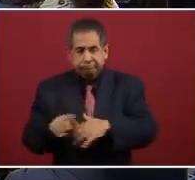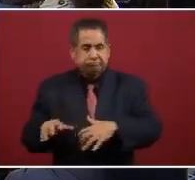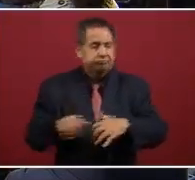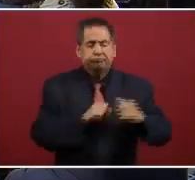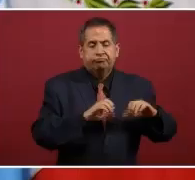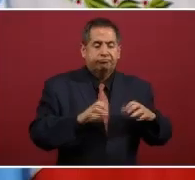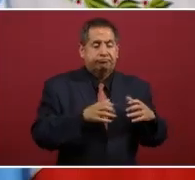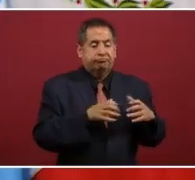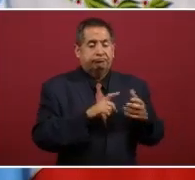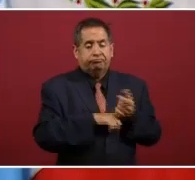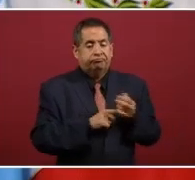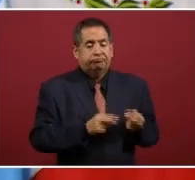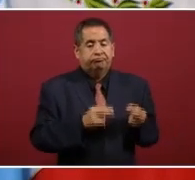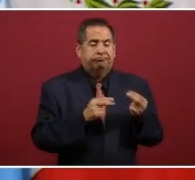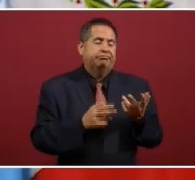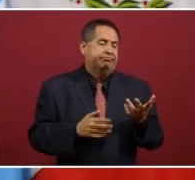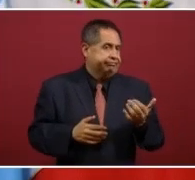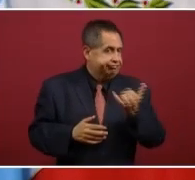Y esto